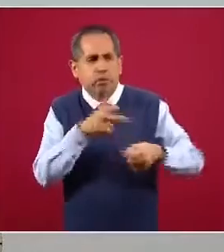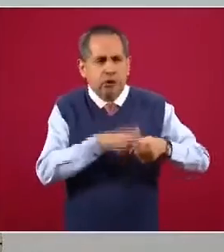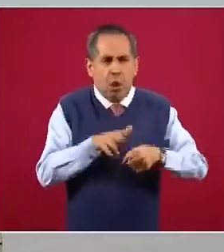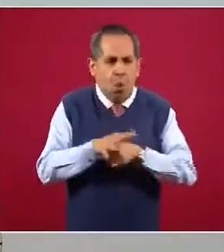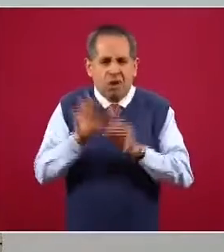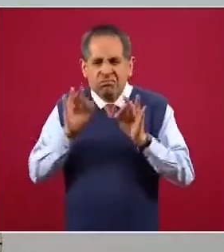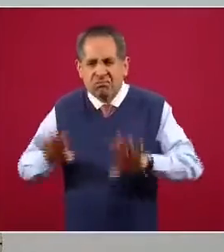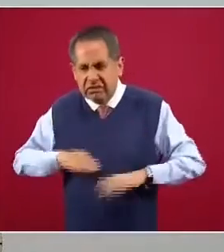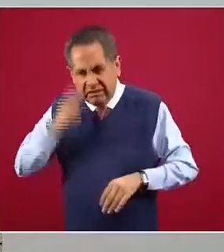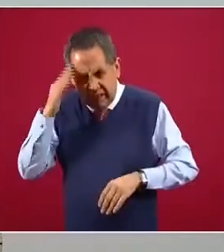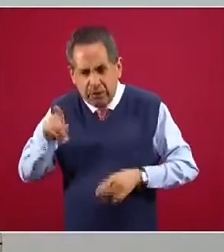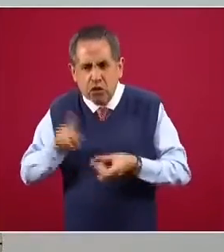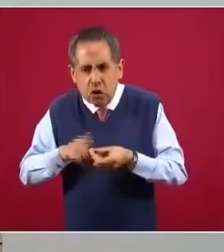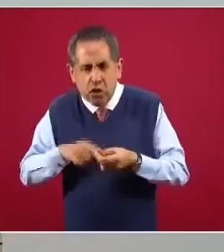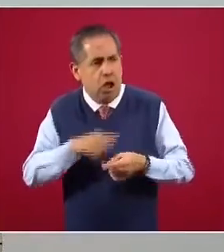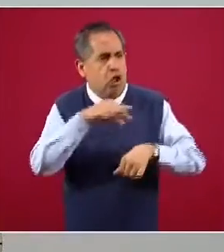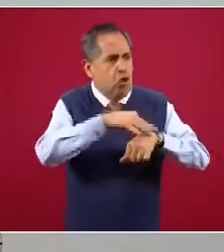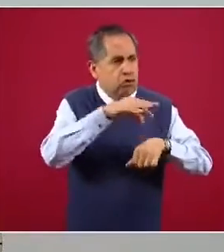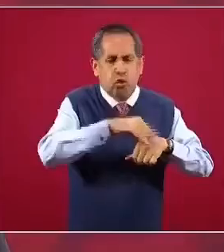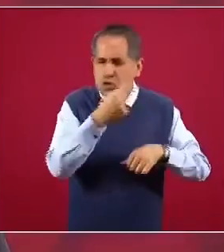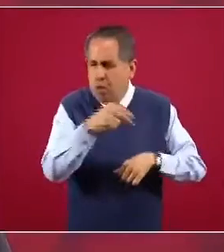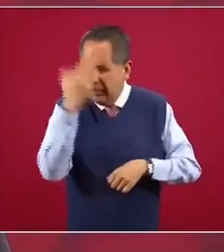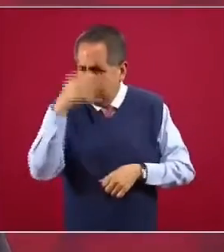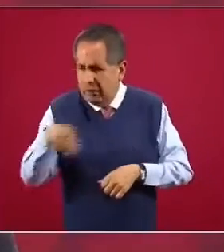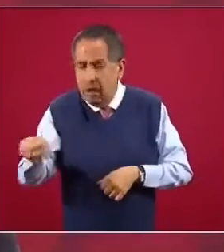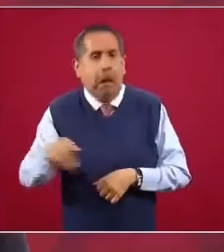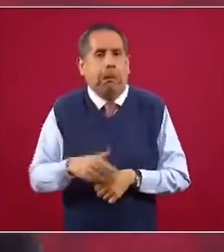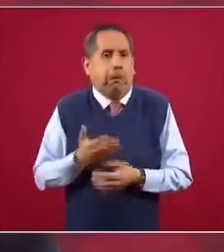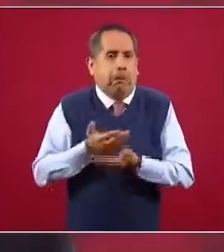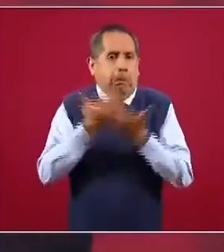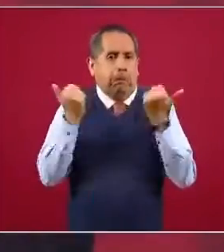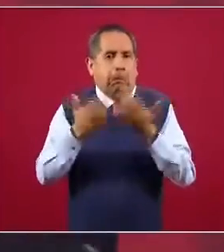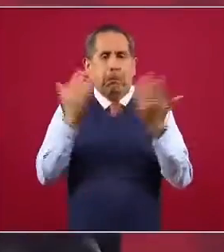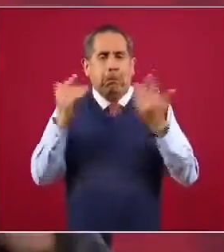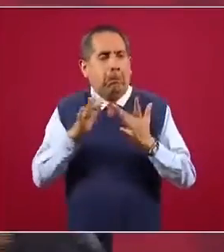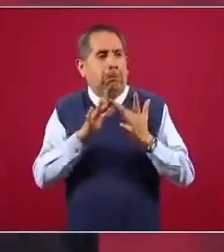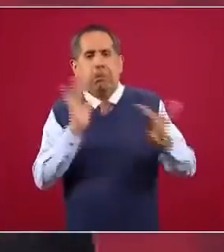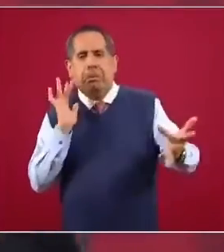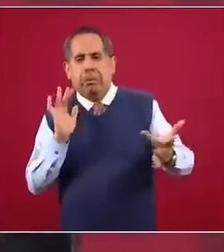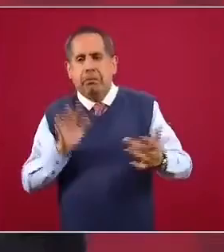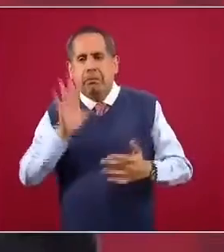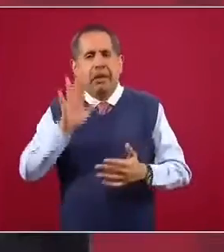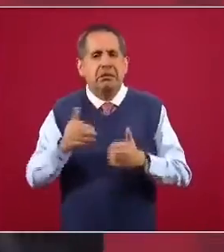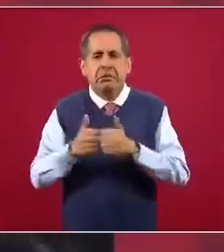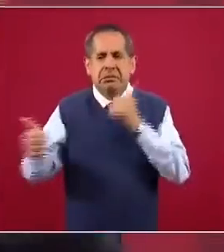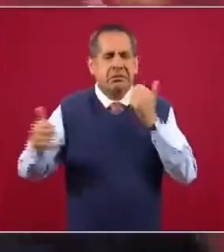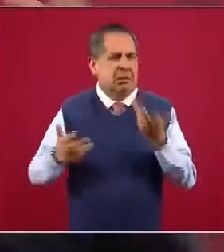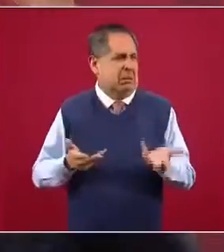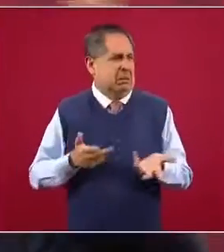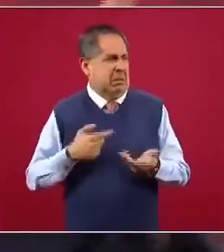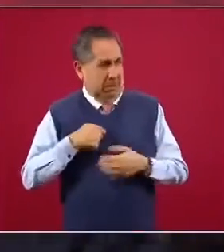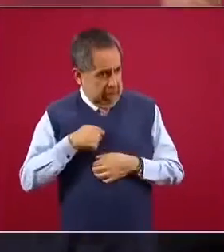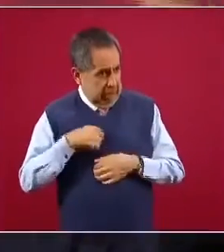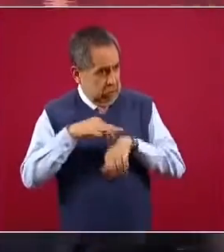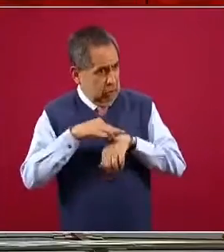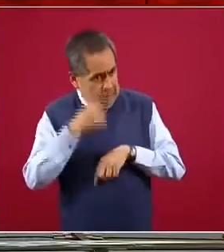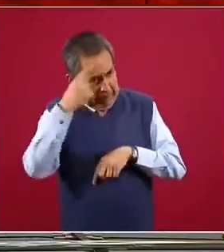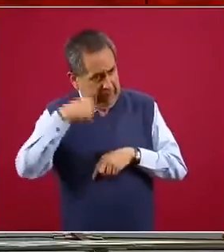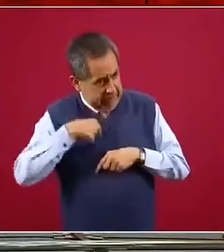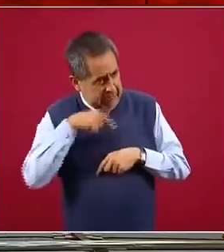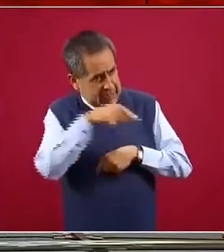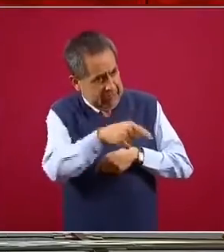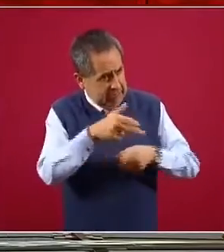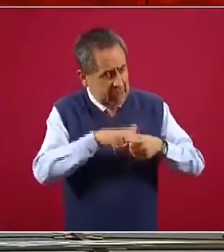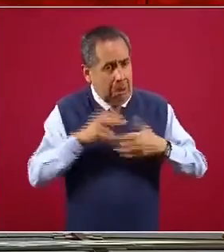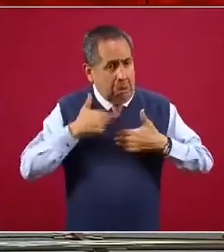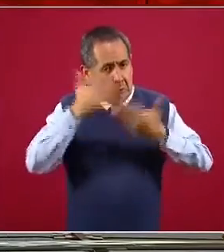identifica mucho menos quién es el médico tratante, no se entienden, como que las personas no entienden dónde está su clínica, su